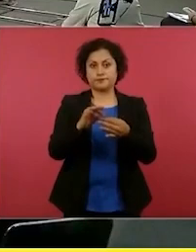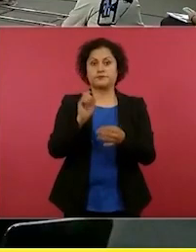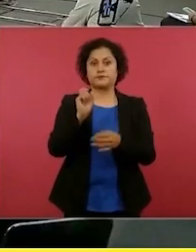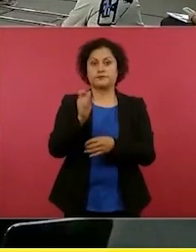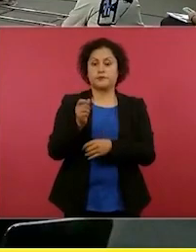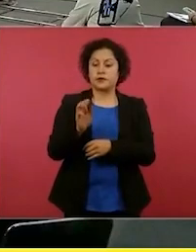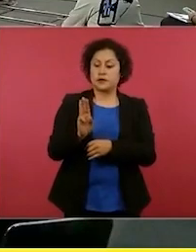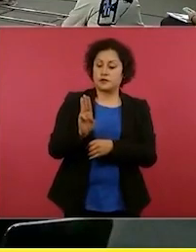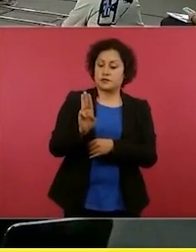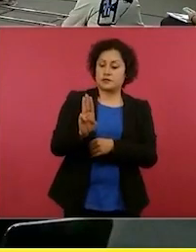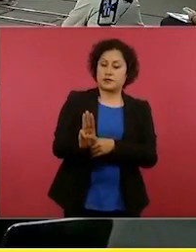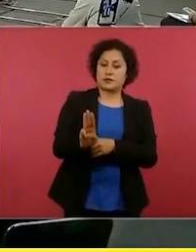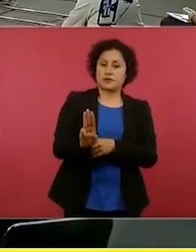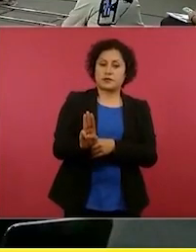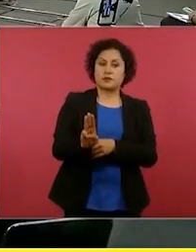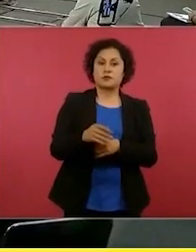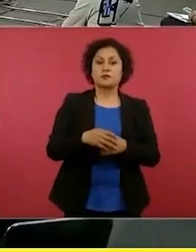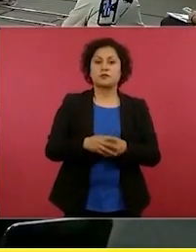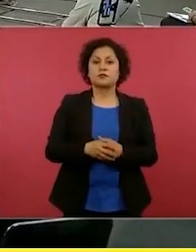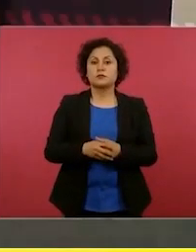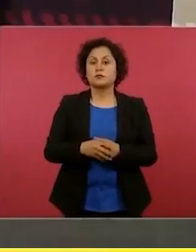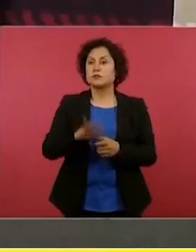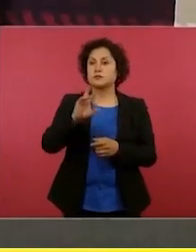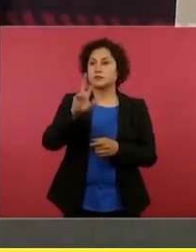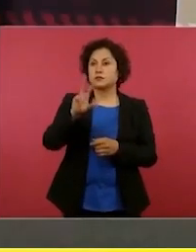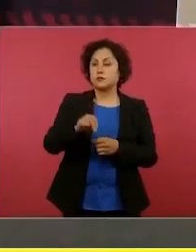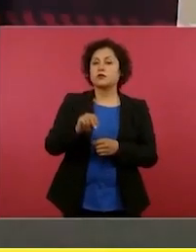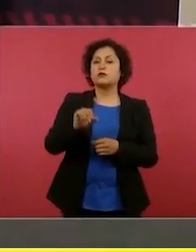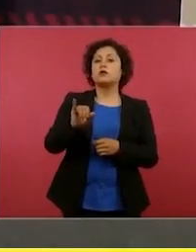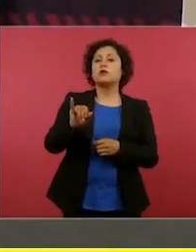de junio. El mandatario mexicano, Andrés Manuel López Obrador, de hecho